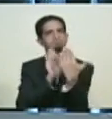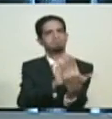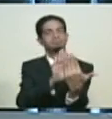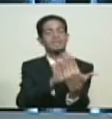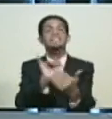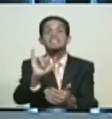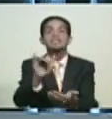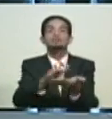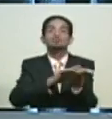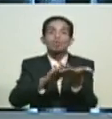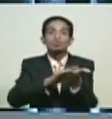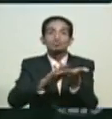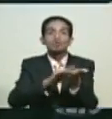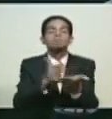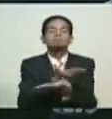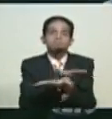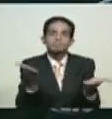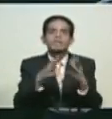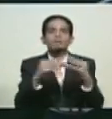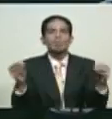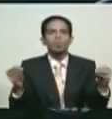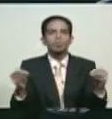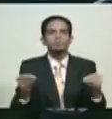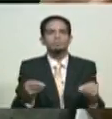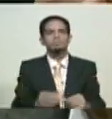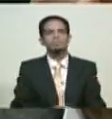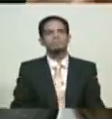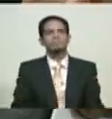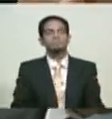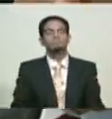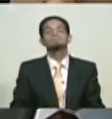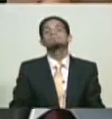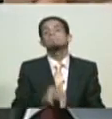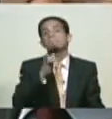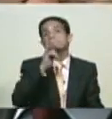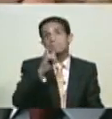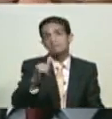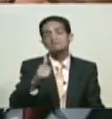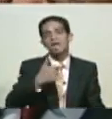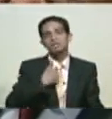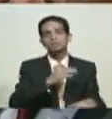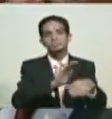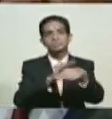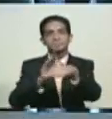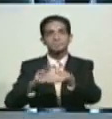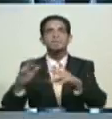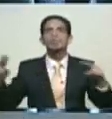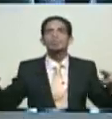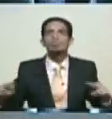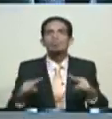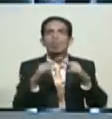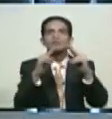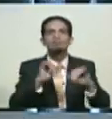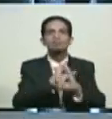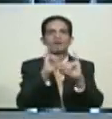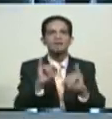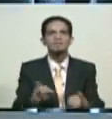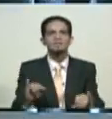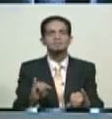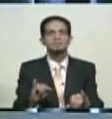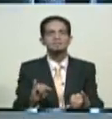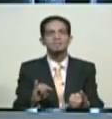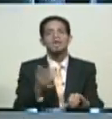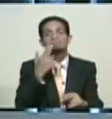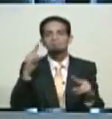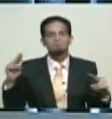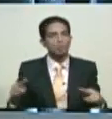para todos es el mensaje en este encuentro que considero un encuentro feliz hemos tenido un encuentro bonito